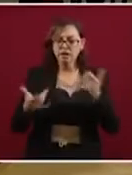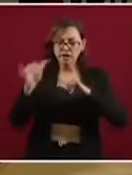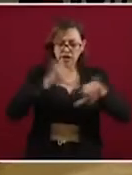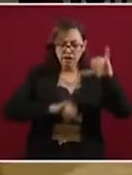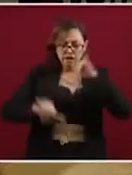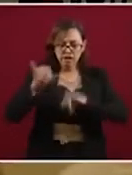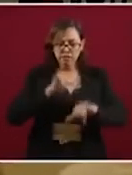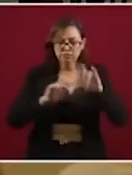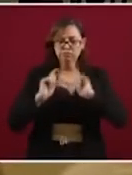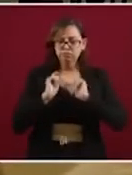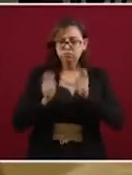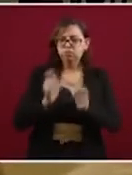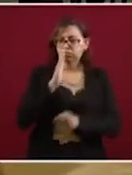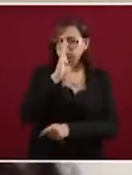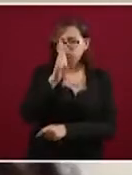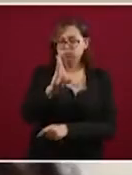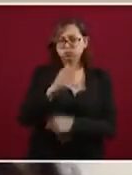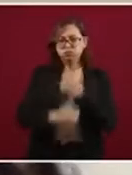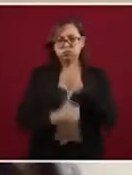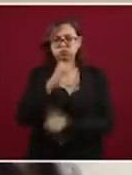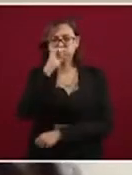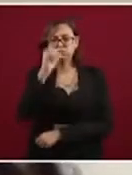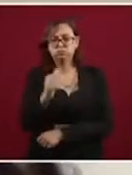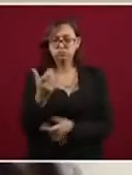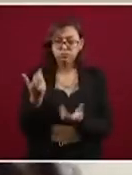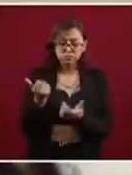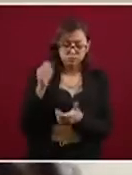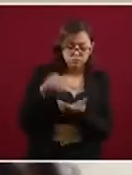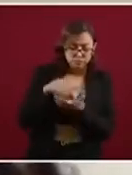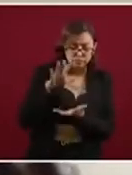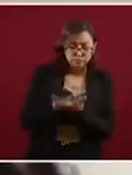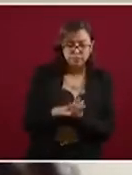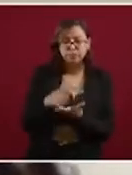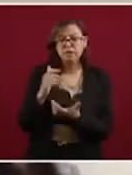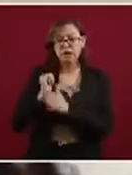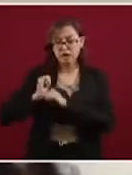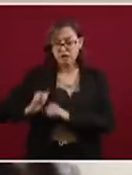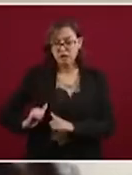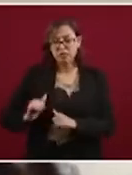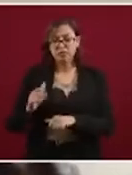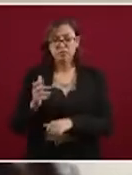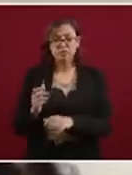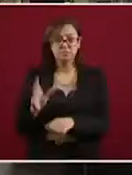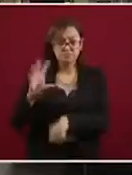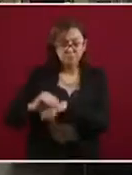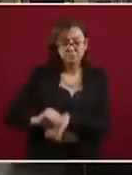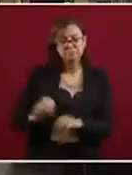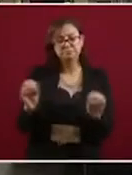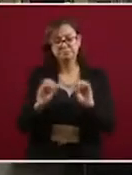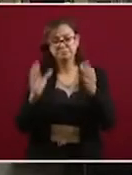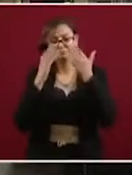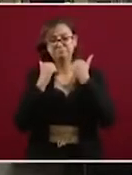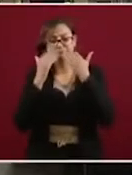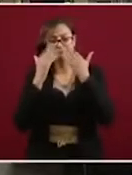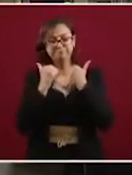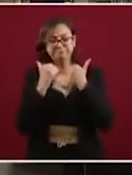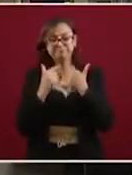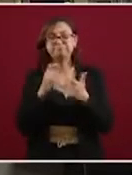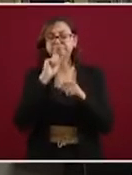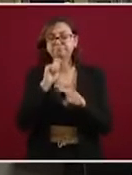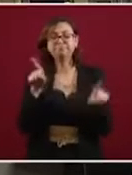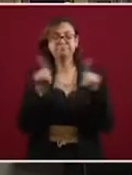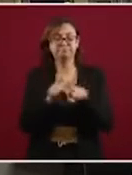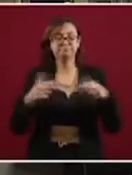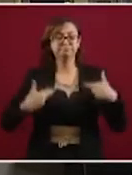El mandatario Andrés Manuel López Obrador hizo un llamado a dejar las armas, luego de que confirmara que tiene el informe de que una patrulla del ejército tuvo